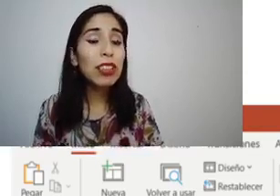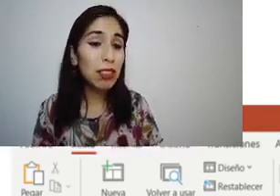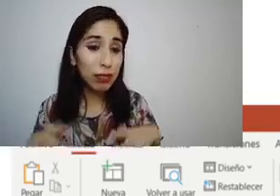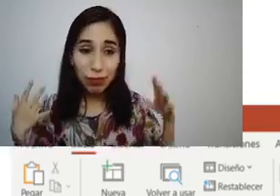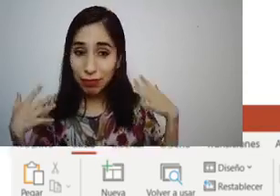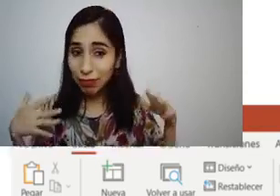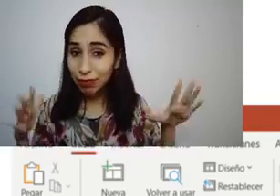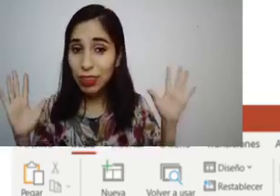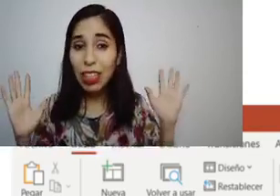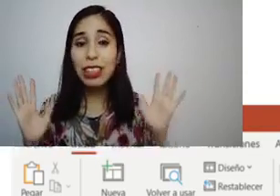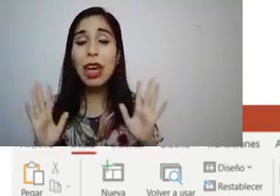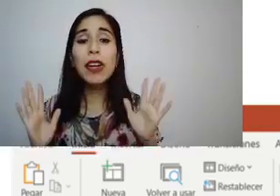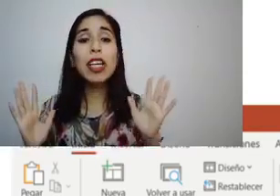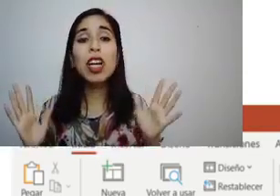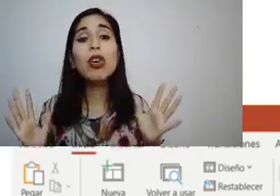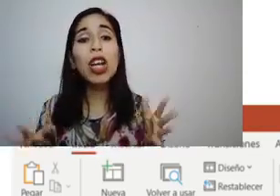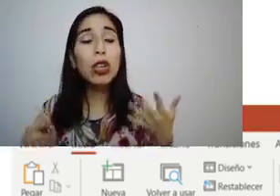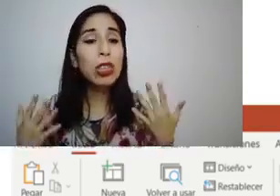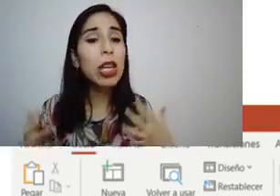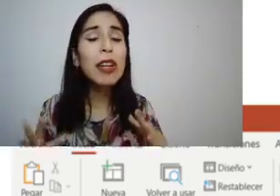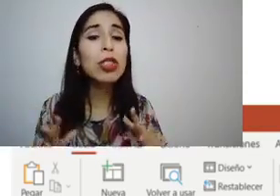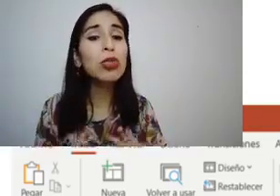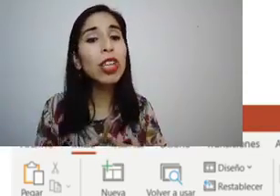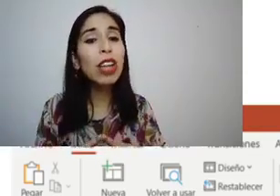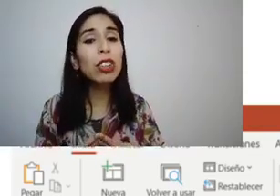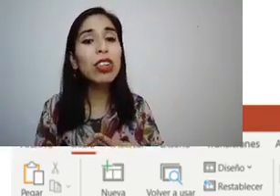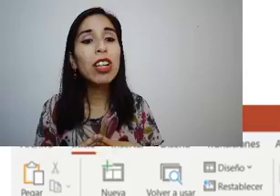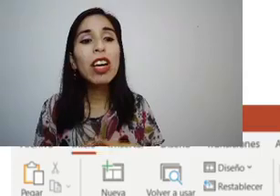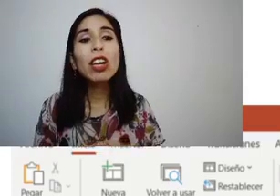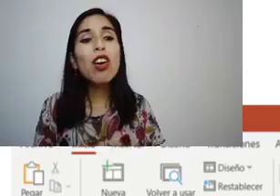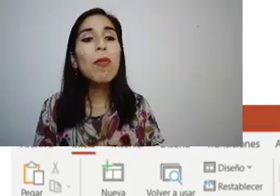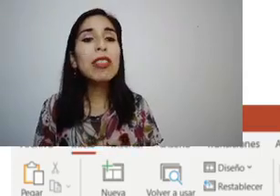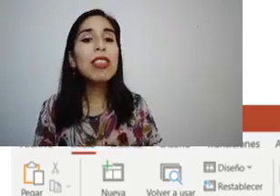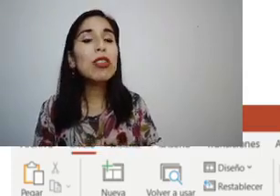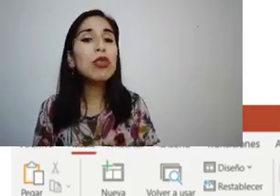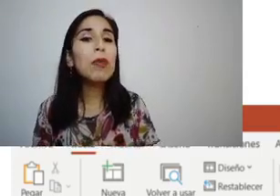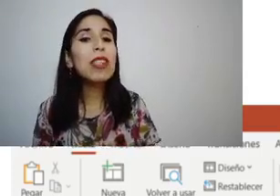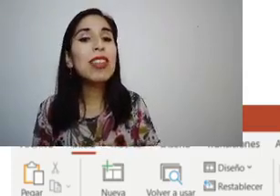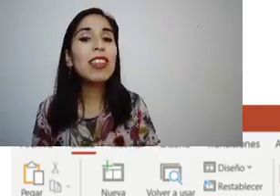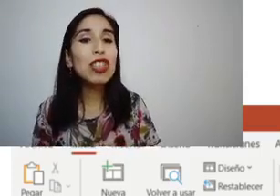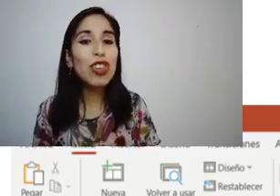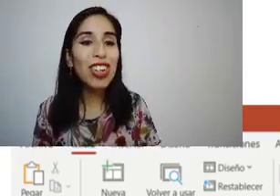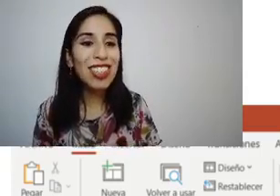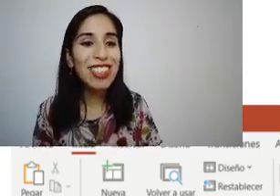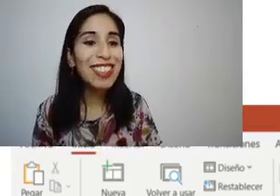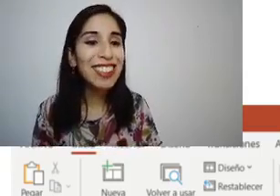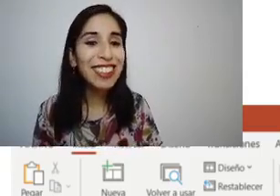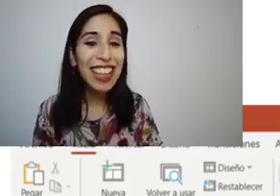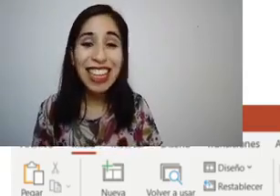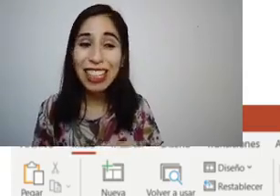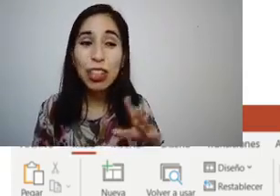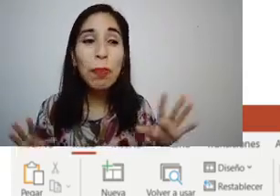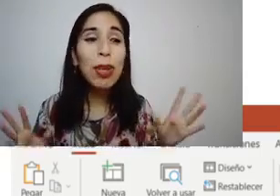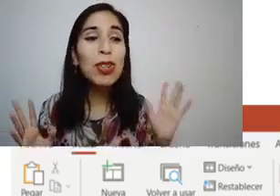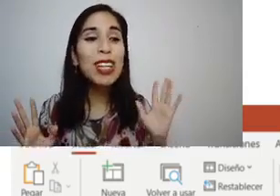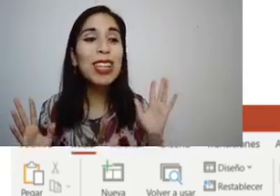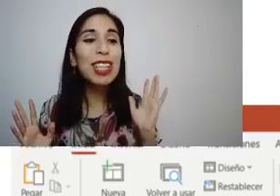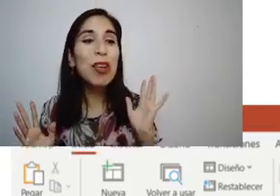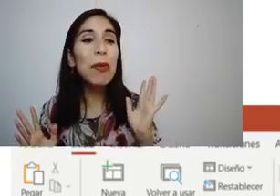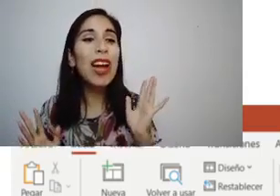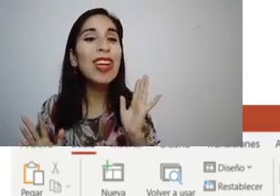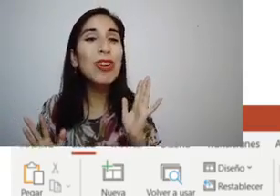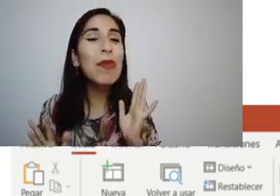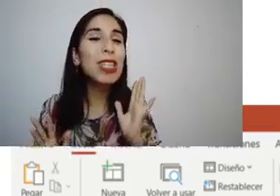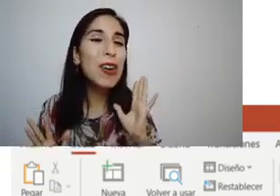cuando ustedes estaban en el colegio estaban estudiando cómo hacían sus presentaciones el señor pedro